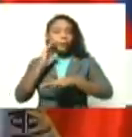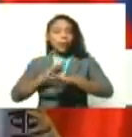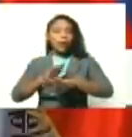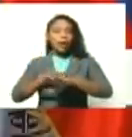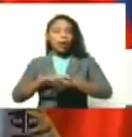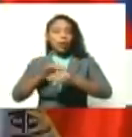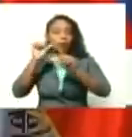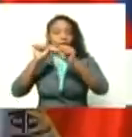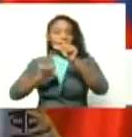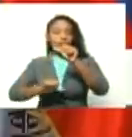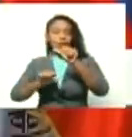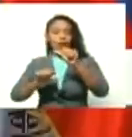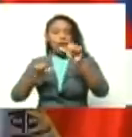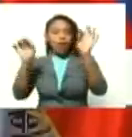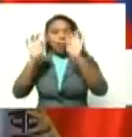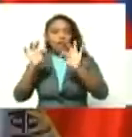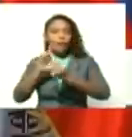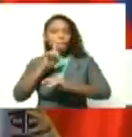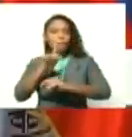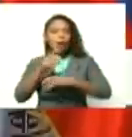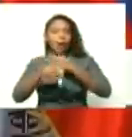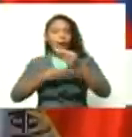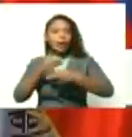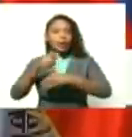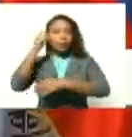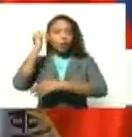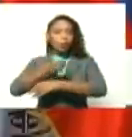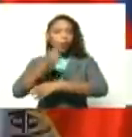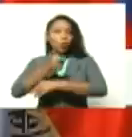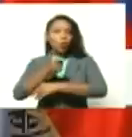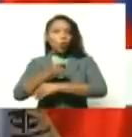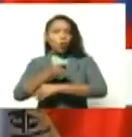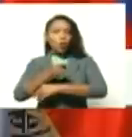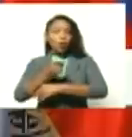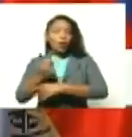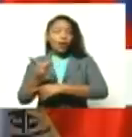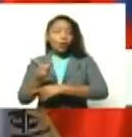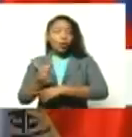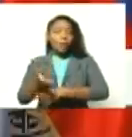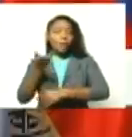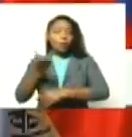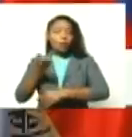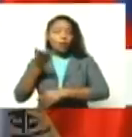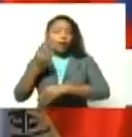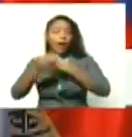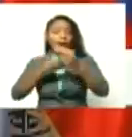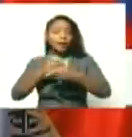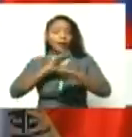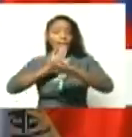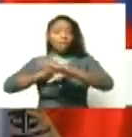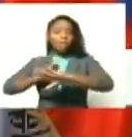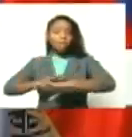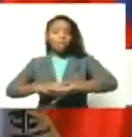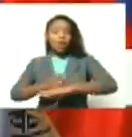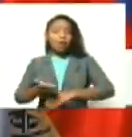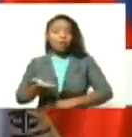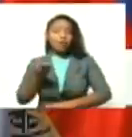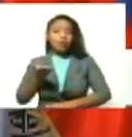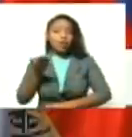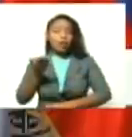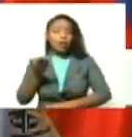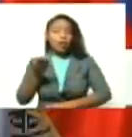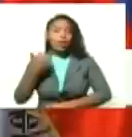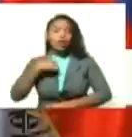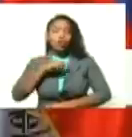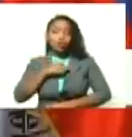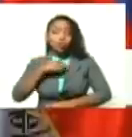una revisión de medida mal decretada por el tribunal. Es muy importante aquí hacer la alerta de la importancia, y se lo